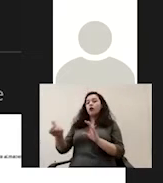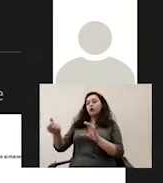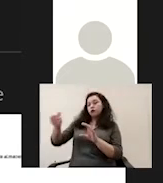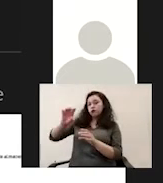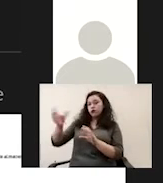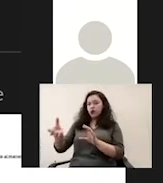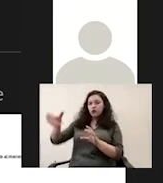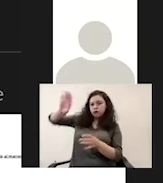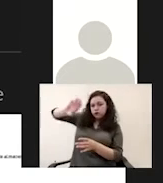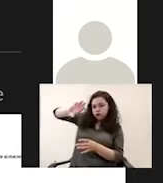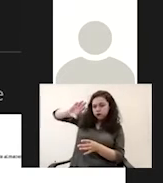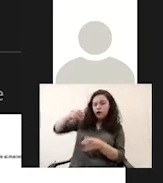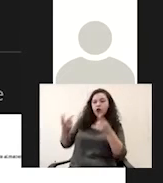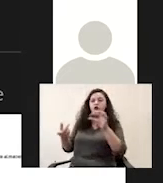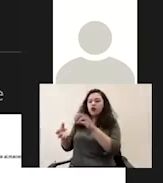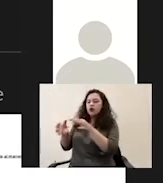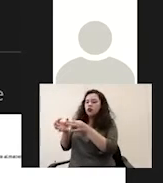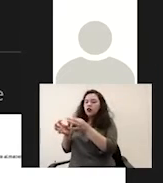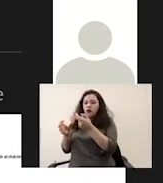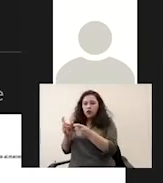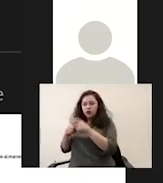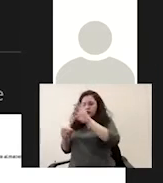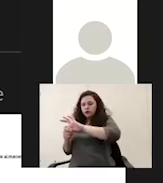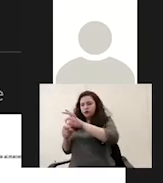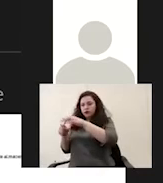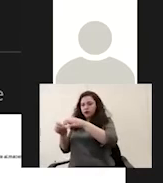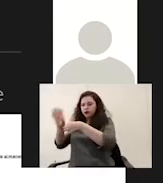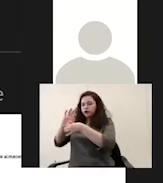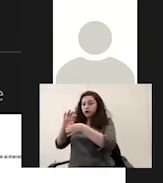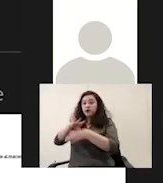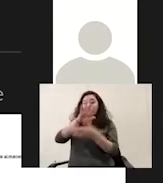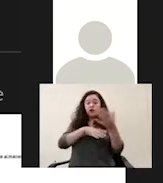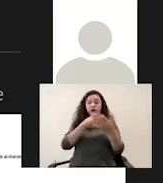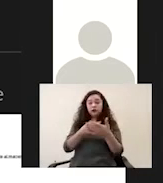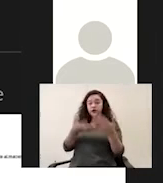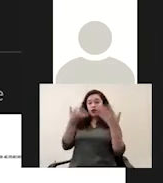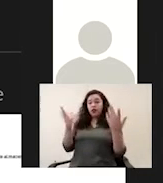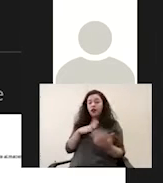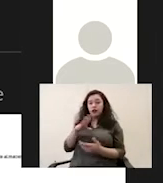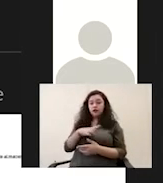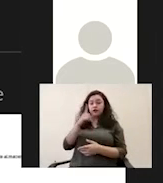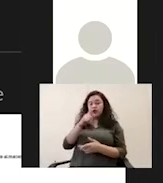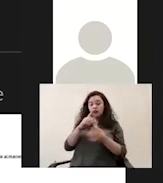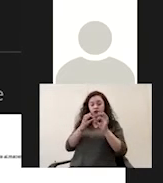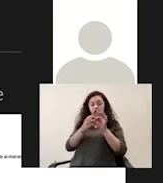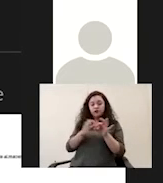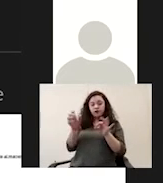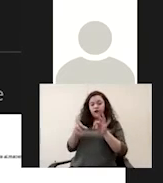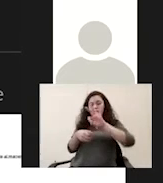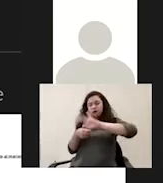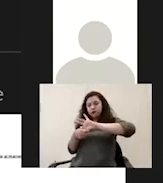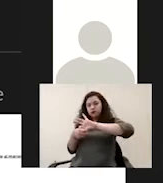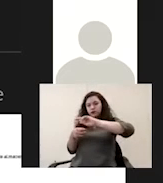chorrote, una tapa. Si en la ficha técnica dice una tapa o un chorrito o lo que ustedes